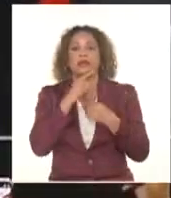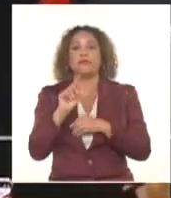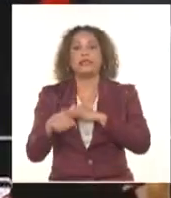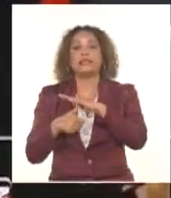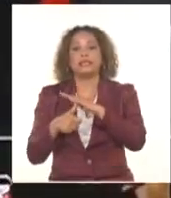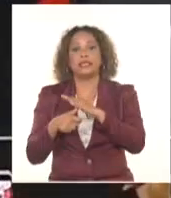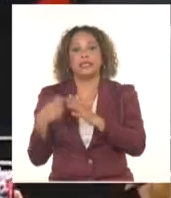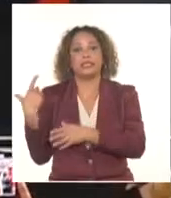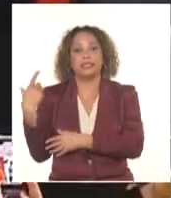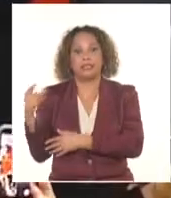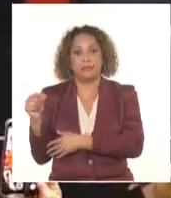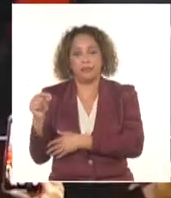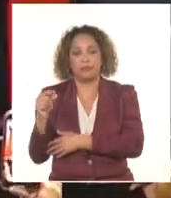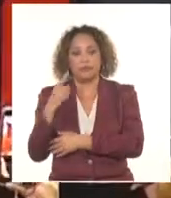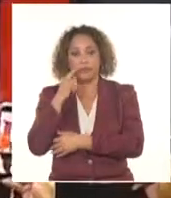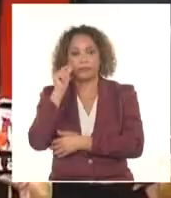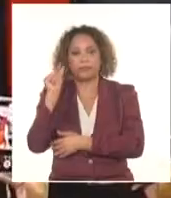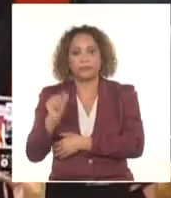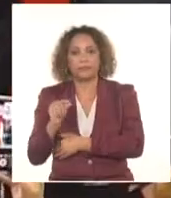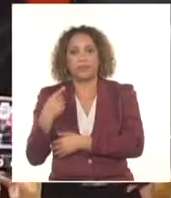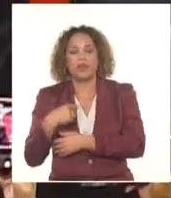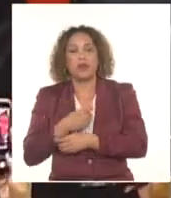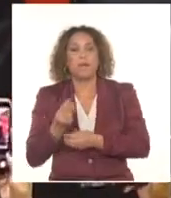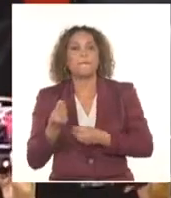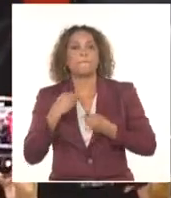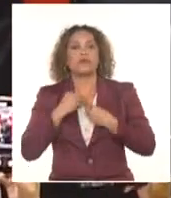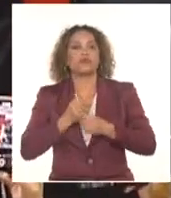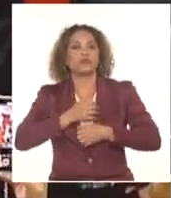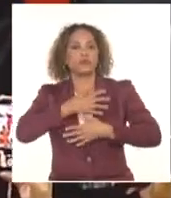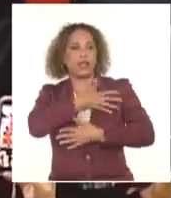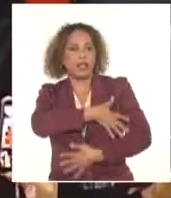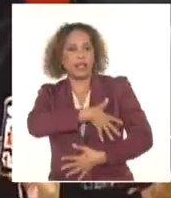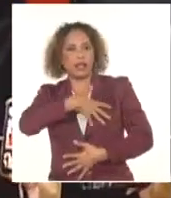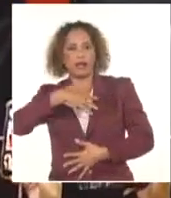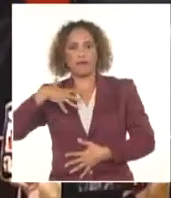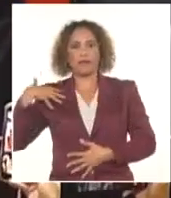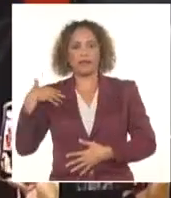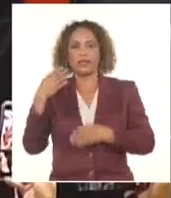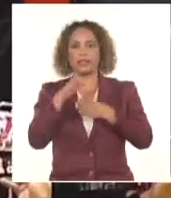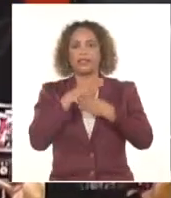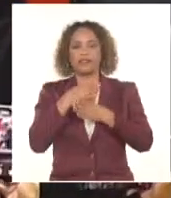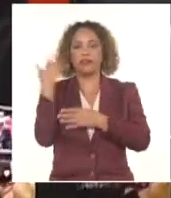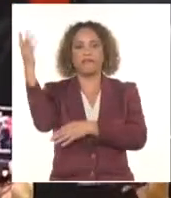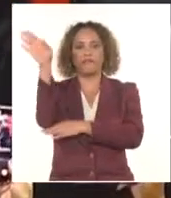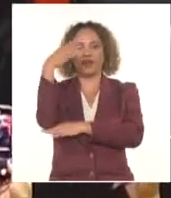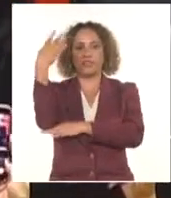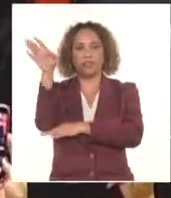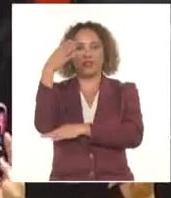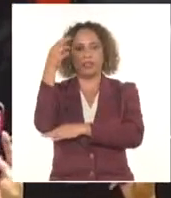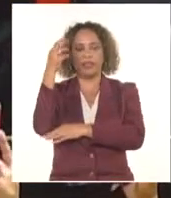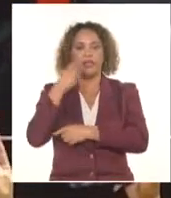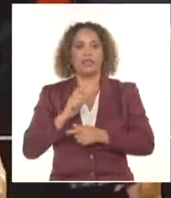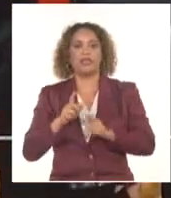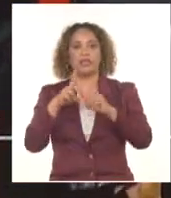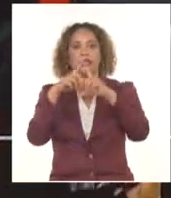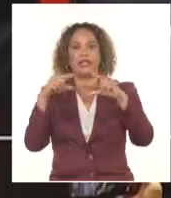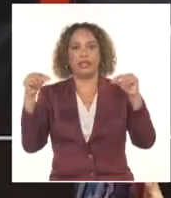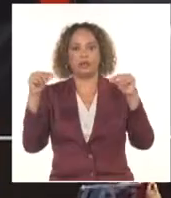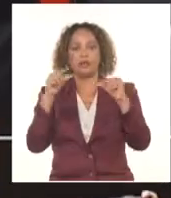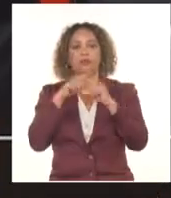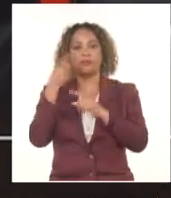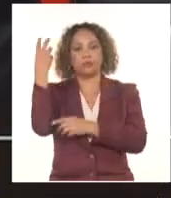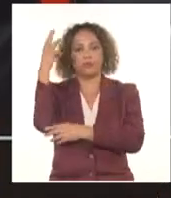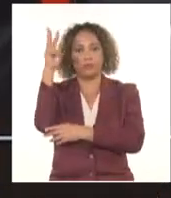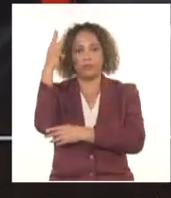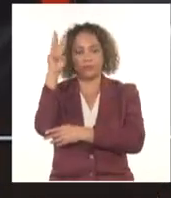Andrés Manuel López Obrador puso la banda que simboliza la bandera y el escudo de la nación Azteca en manos de la presidenta del Congreso